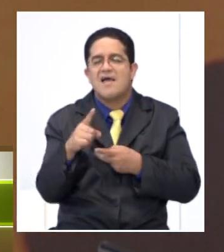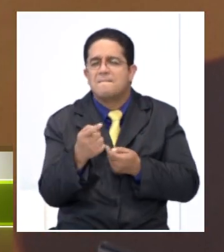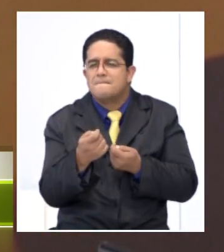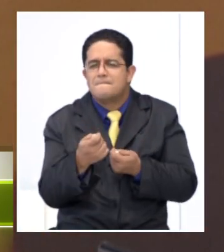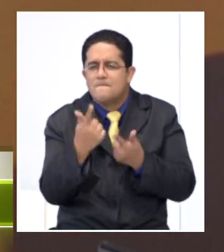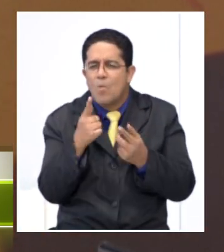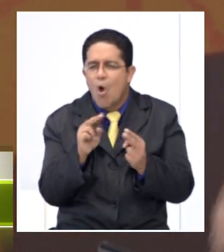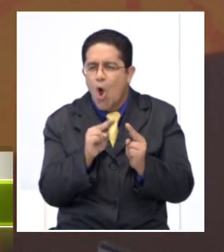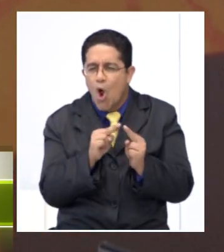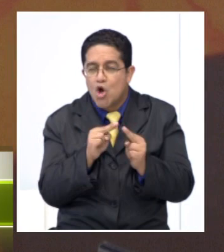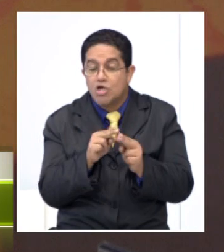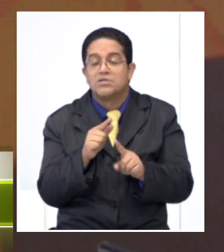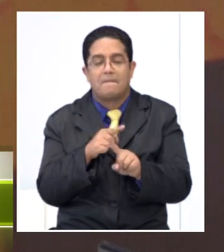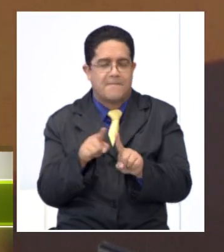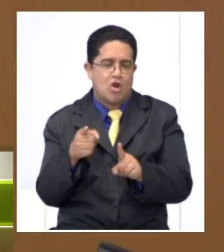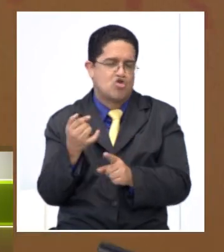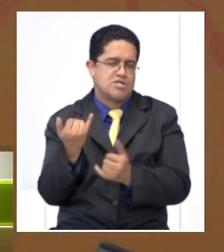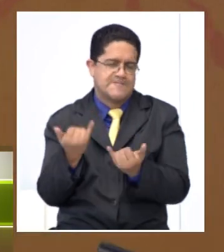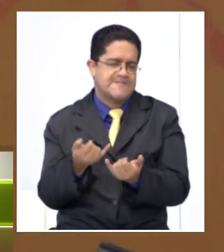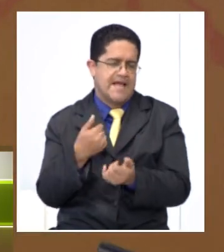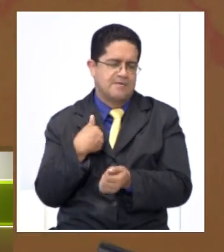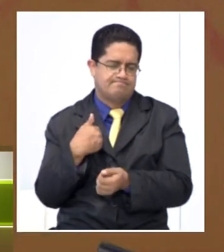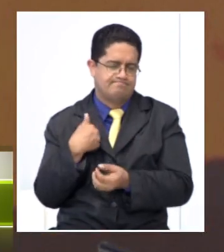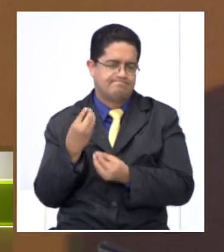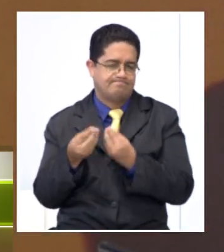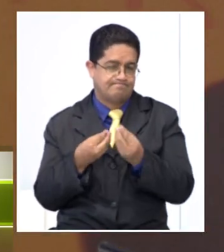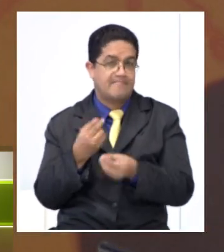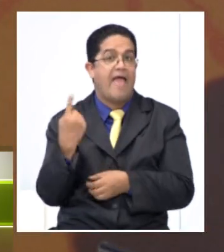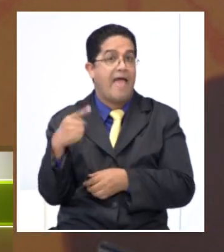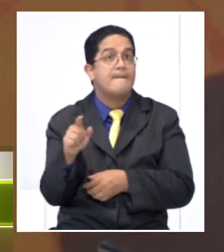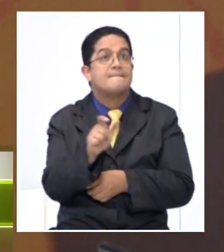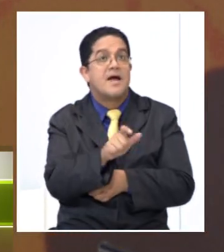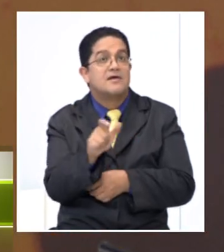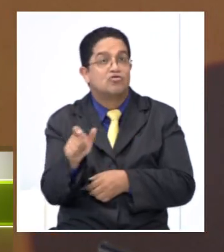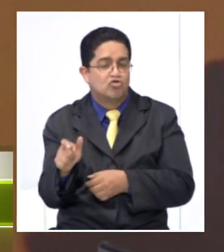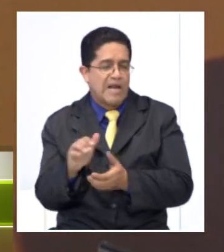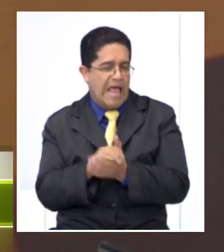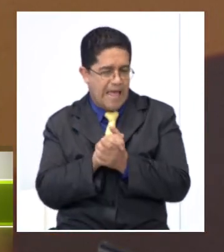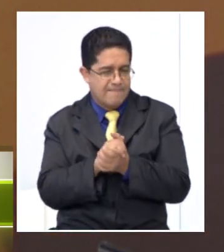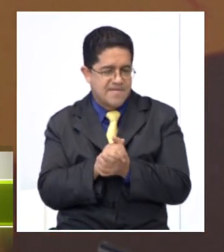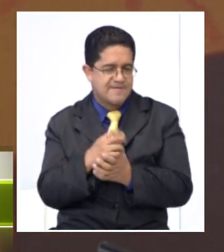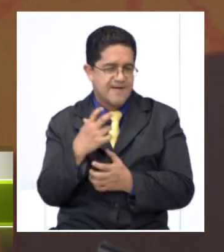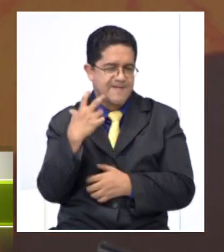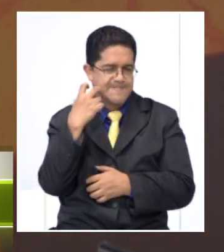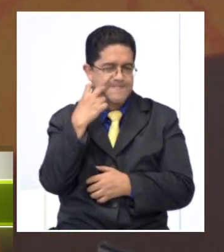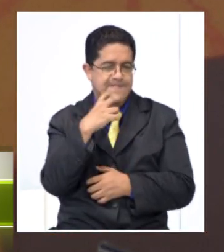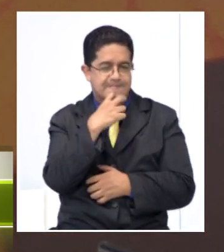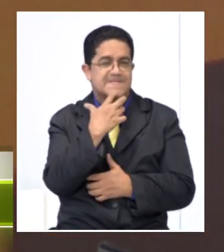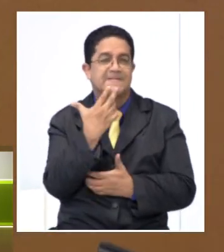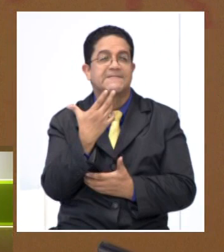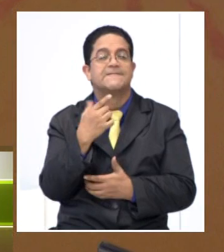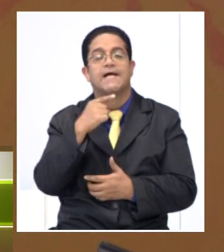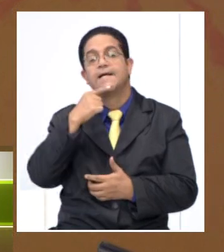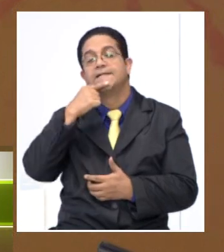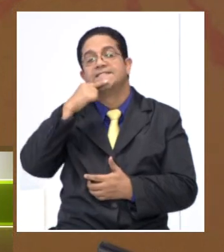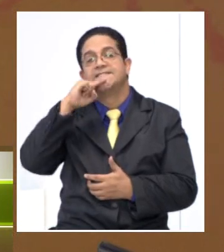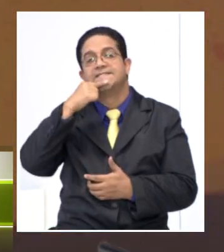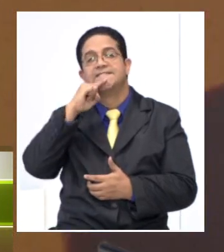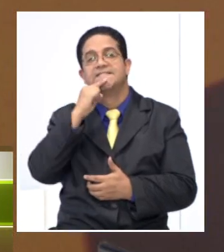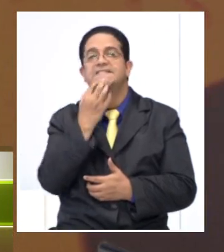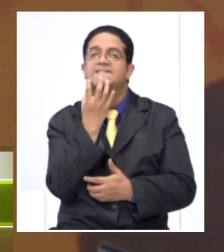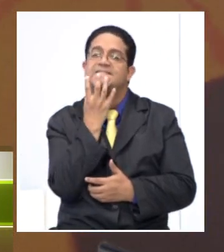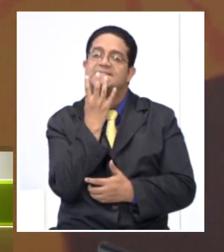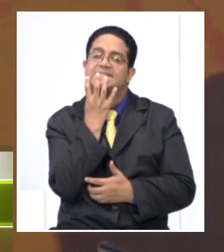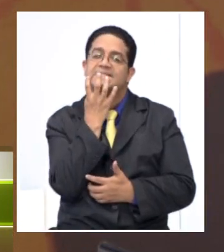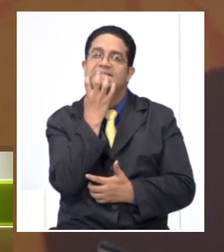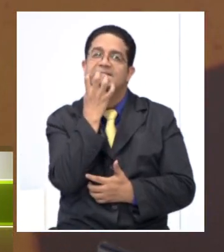común, pero la hemos realizado en el consultorio. De hecho, tengo varias pacientes que son amigas y se lo colocan. Es para el mentón empedrado, que es ese mentón